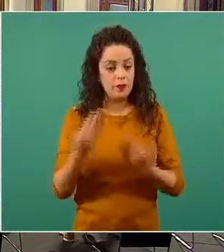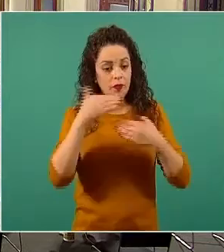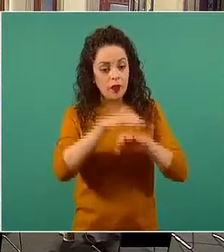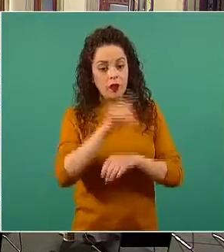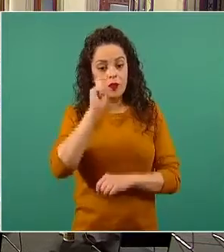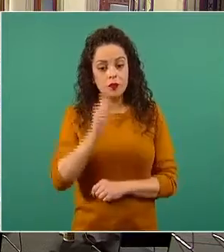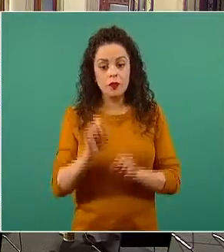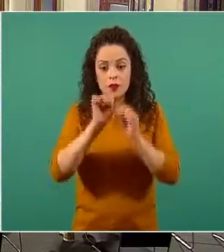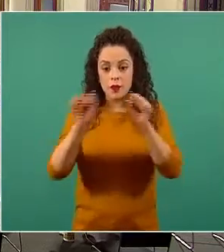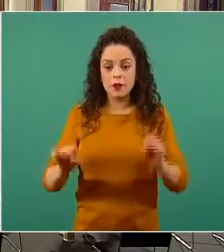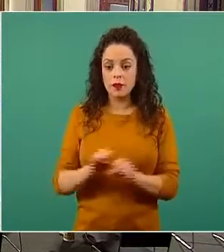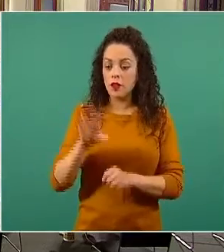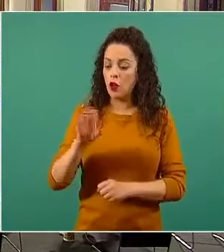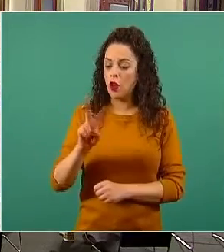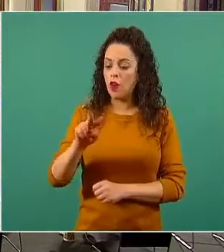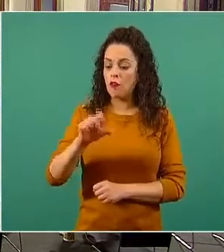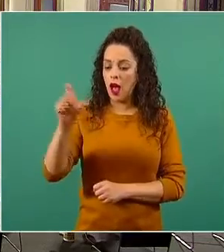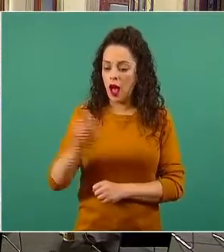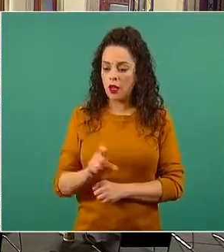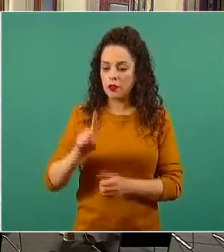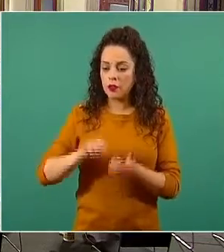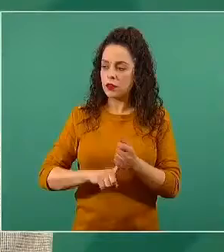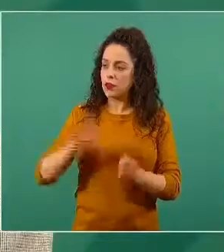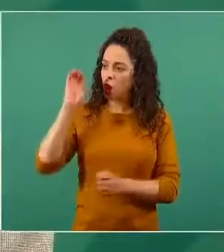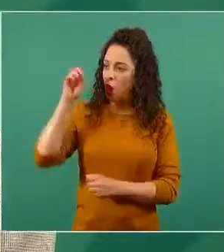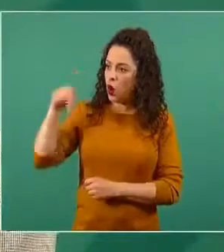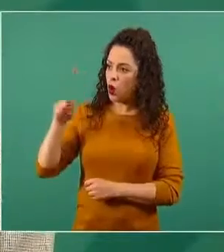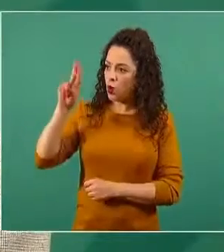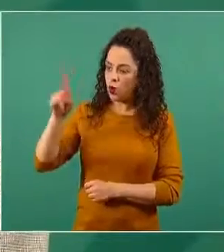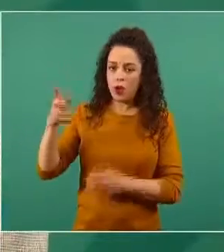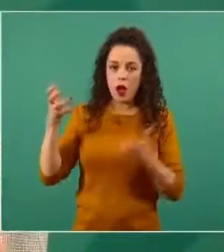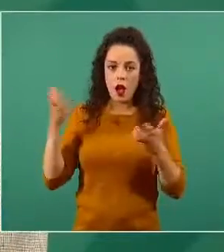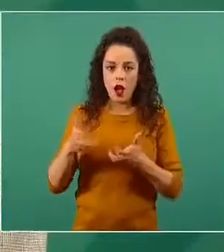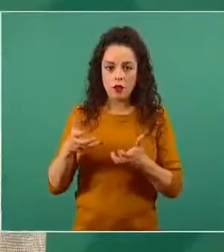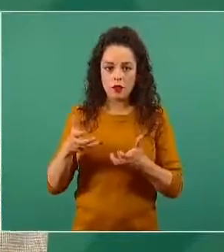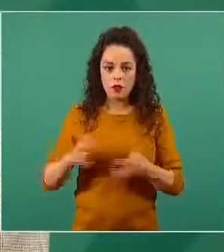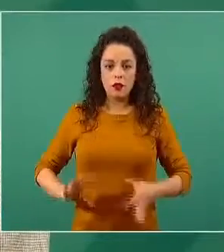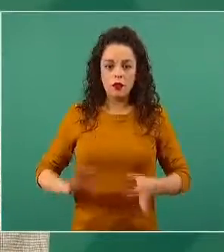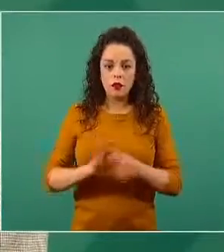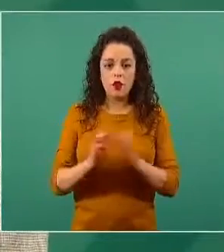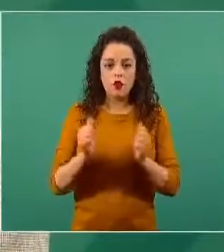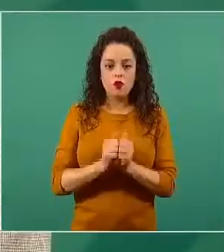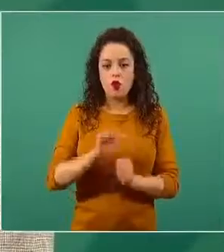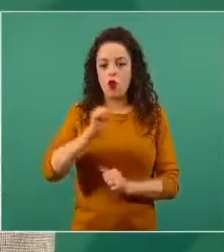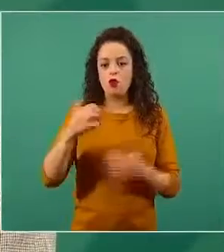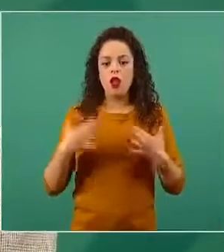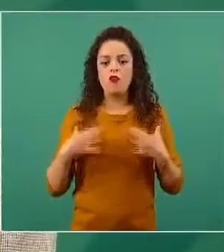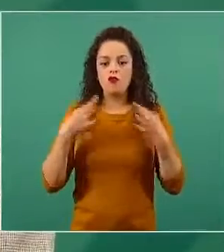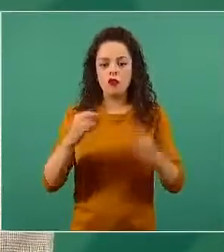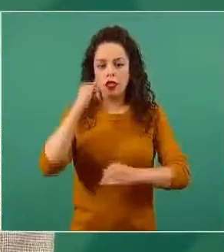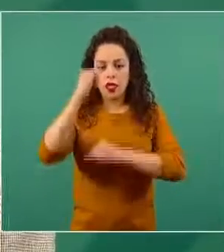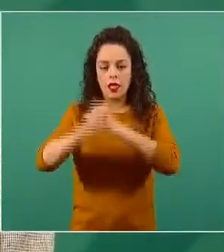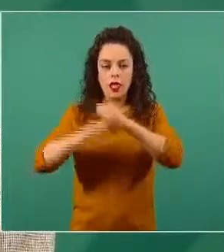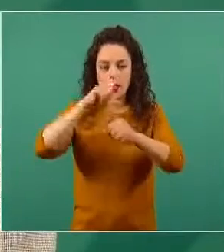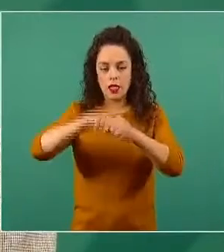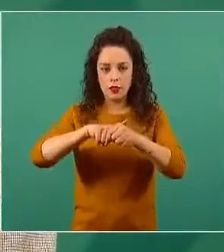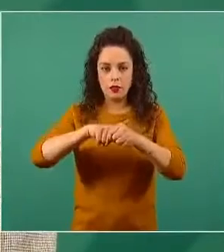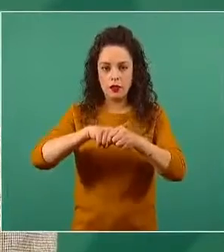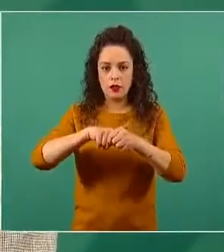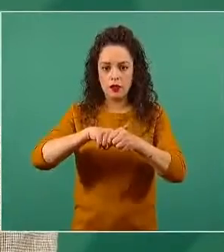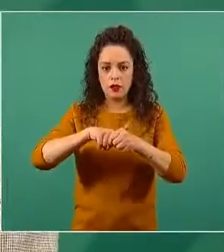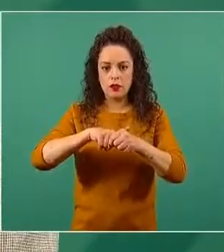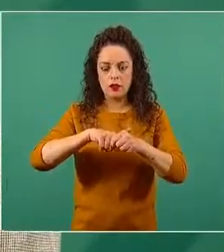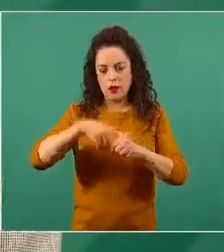mecanismo solidario por el que la Organización de Naciones Unidas, asociada con algunas fundaciones internacionales,